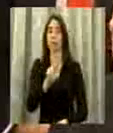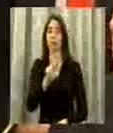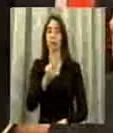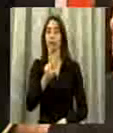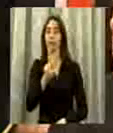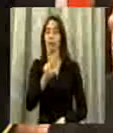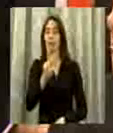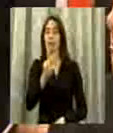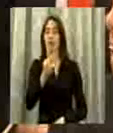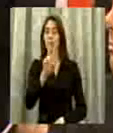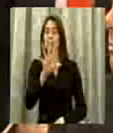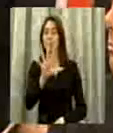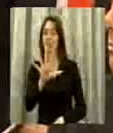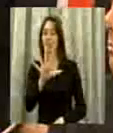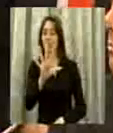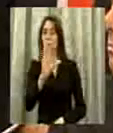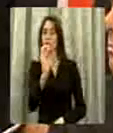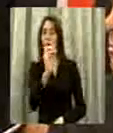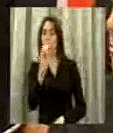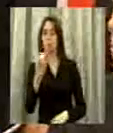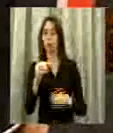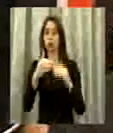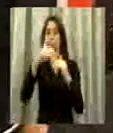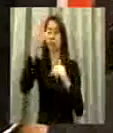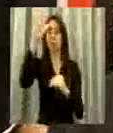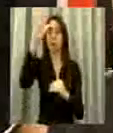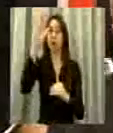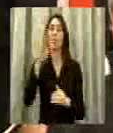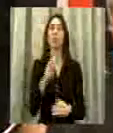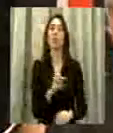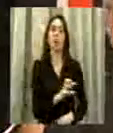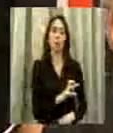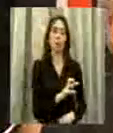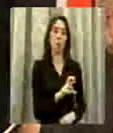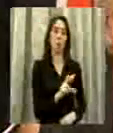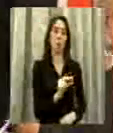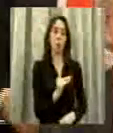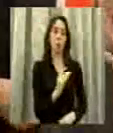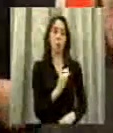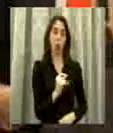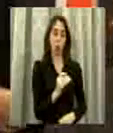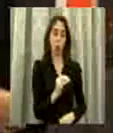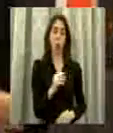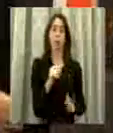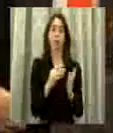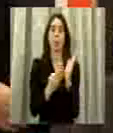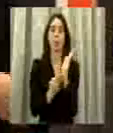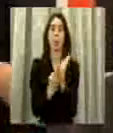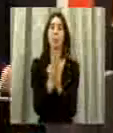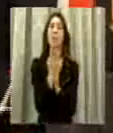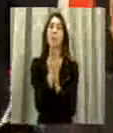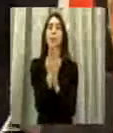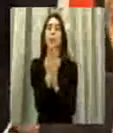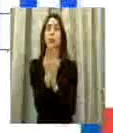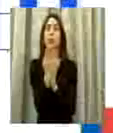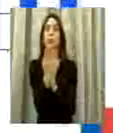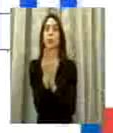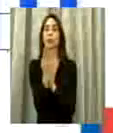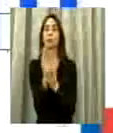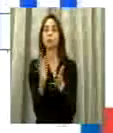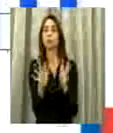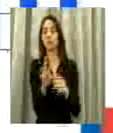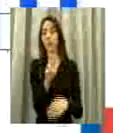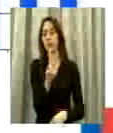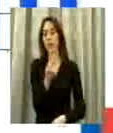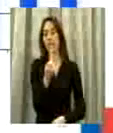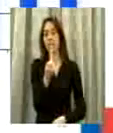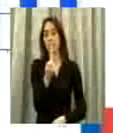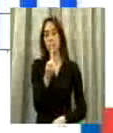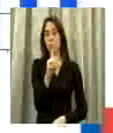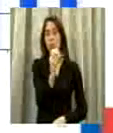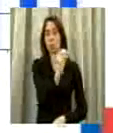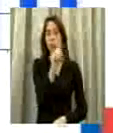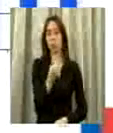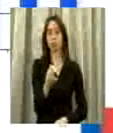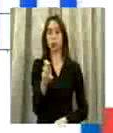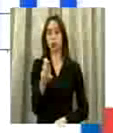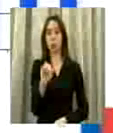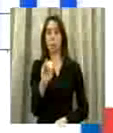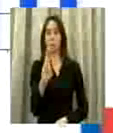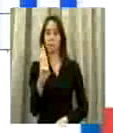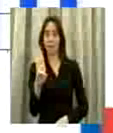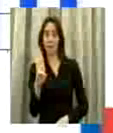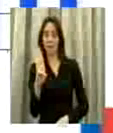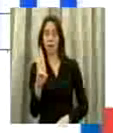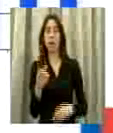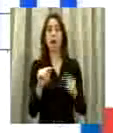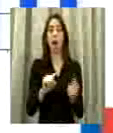25%, hemos superado el 25% del producto. Nuestro punto de partida está en el orden de 21 puntos del PIB y